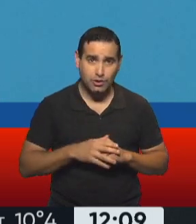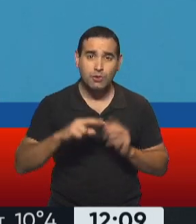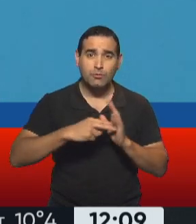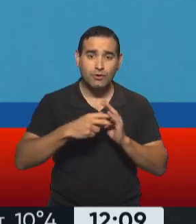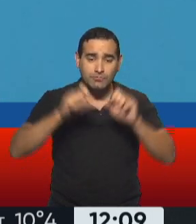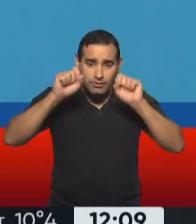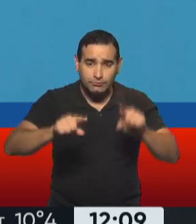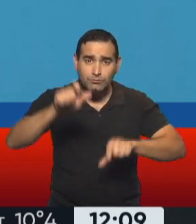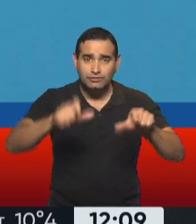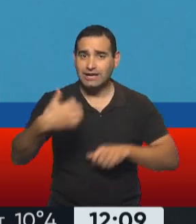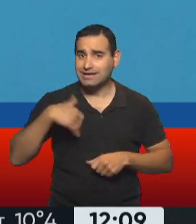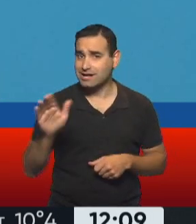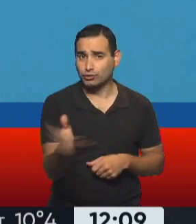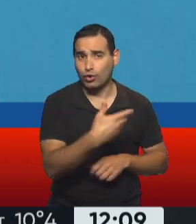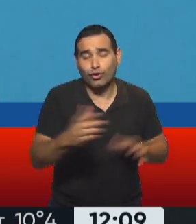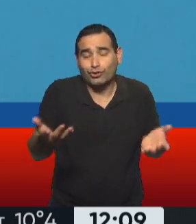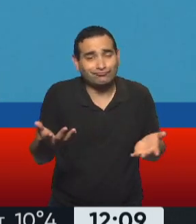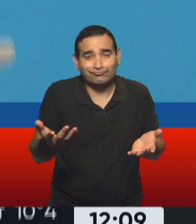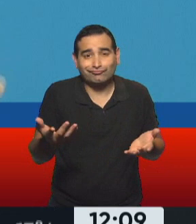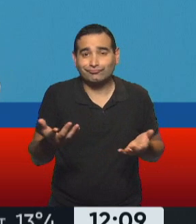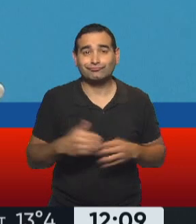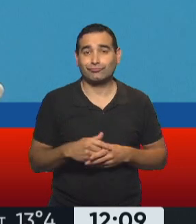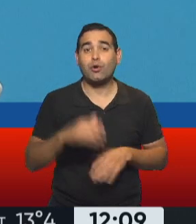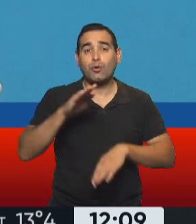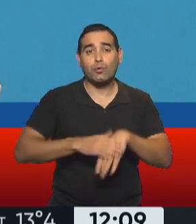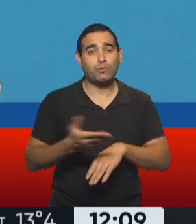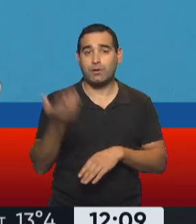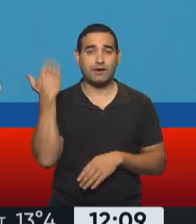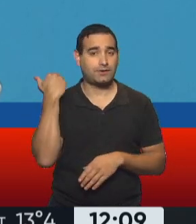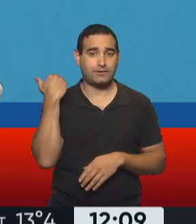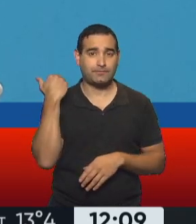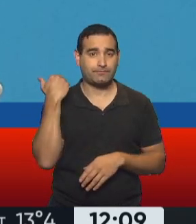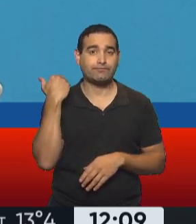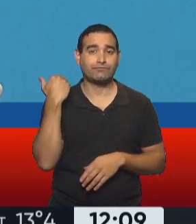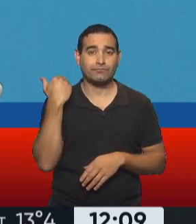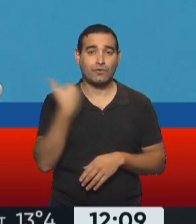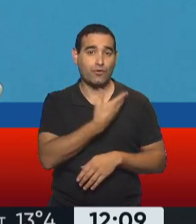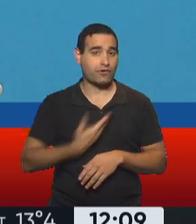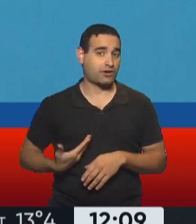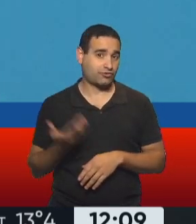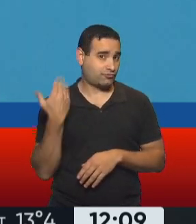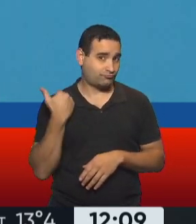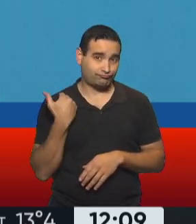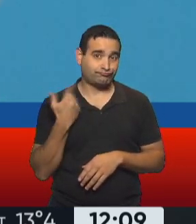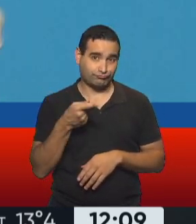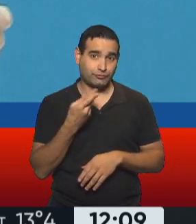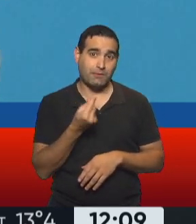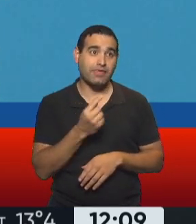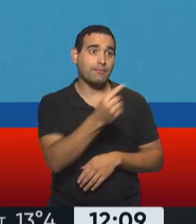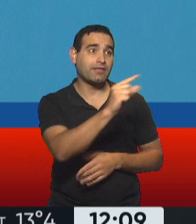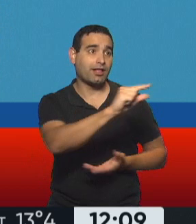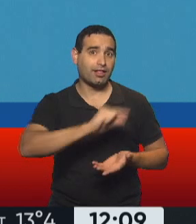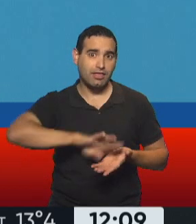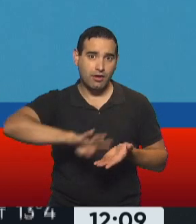los argentinos y argentinas. Es un problema que provocaron quienes se fueron, que son los mismos que dicen cómo hay